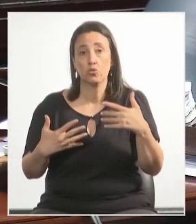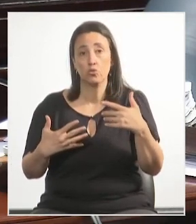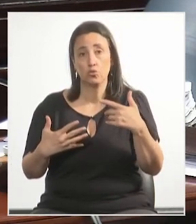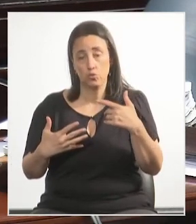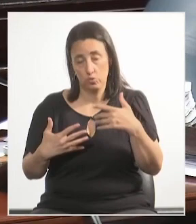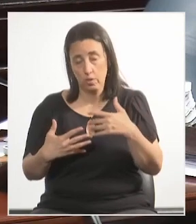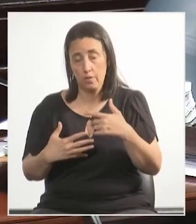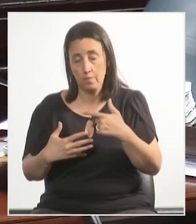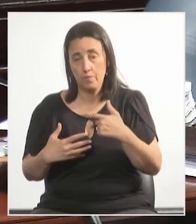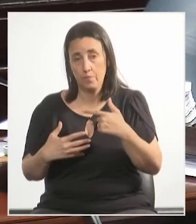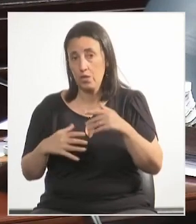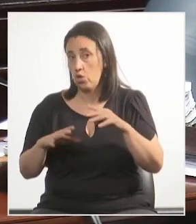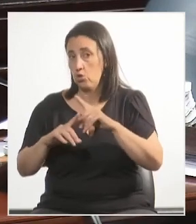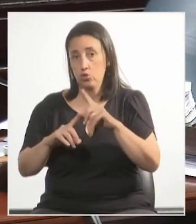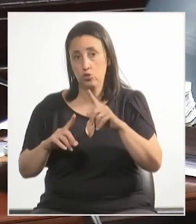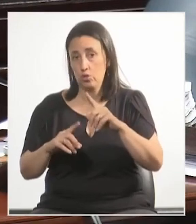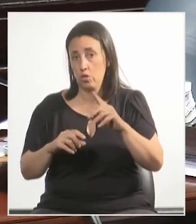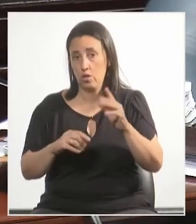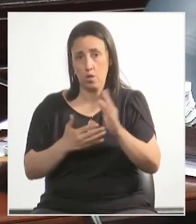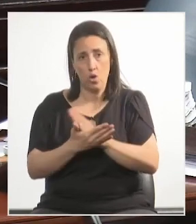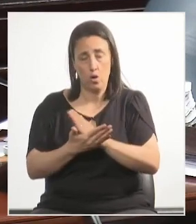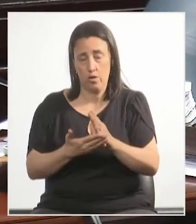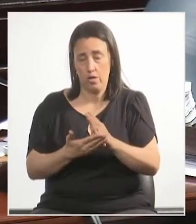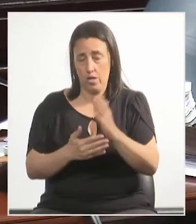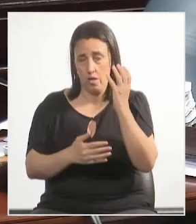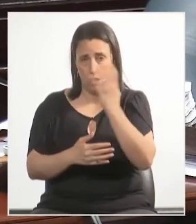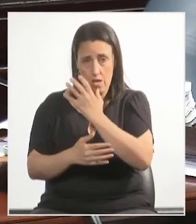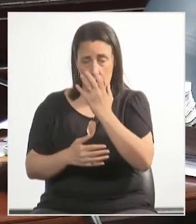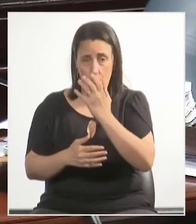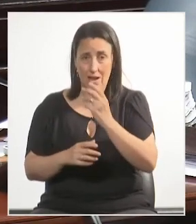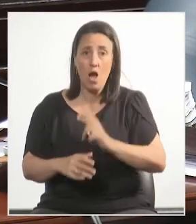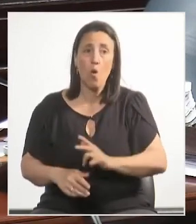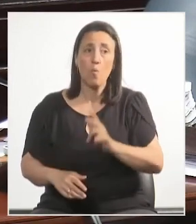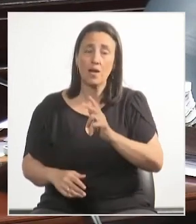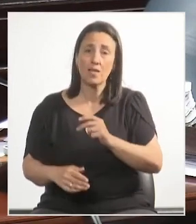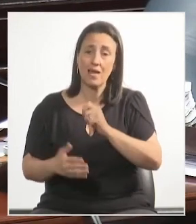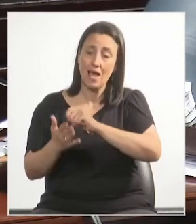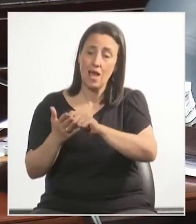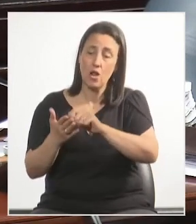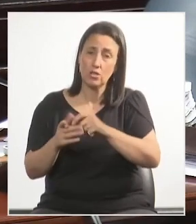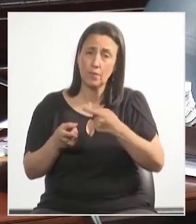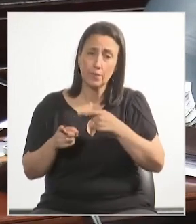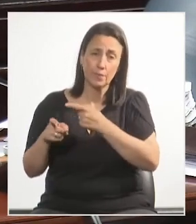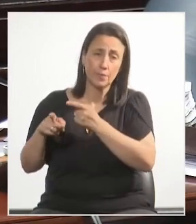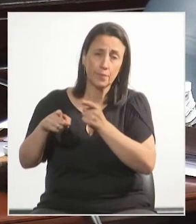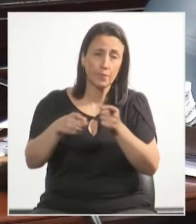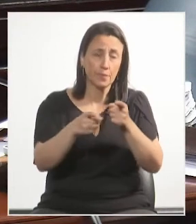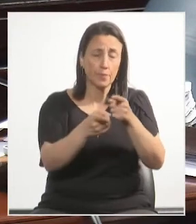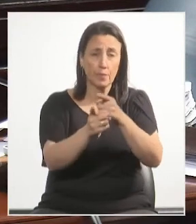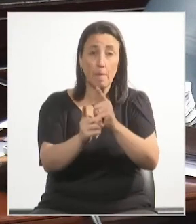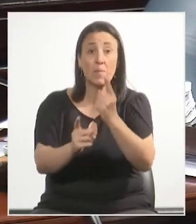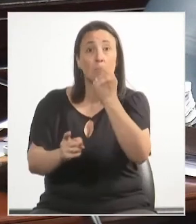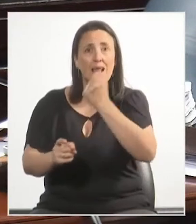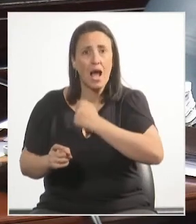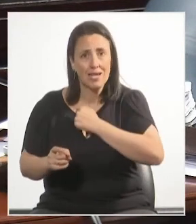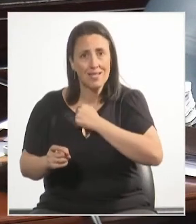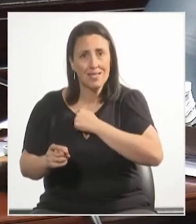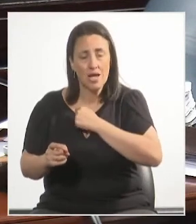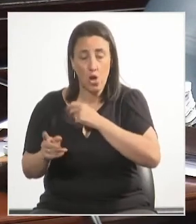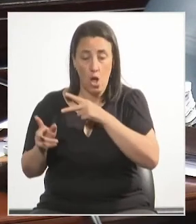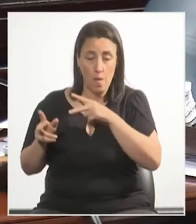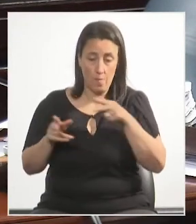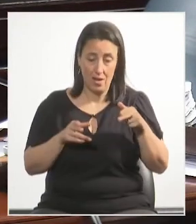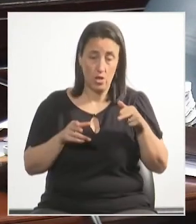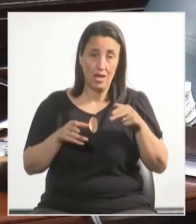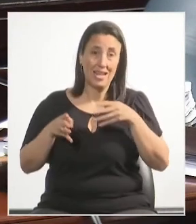étnicas o políticas de inaceptable crueldad. La humanidad registra las primeras persecuciones sufridas por los cristianos durante la